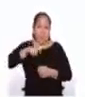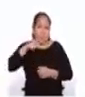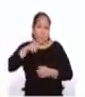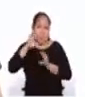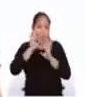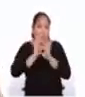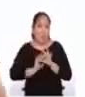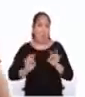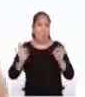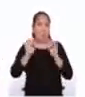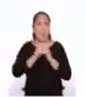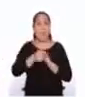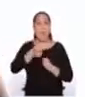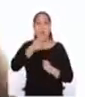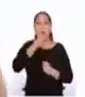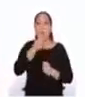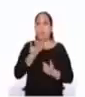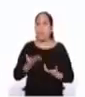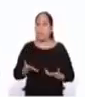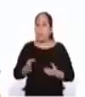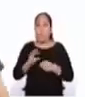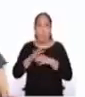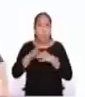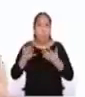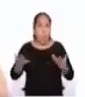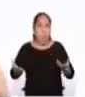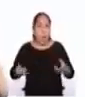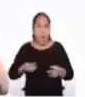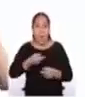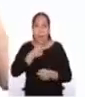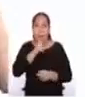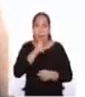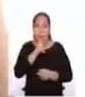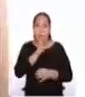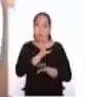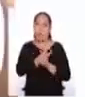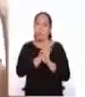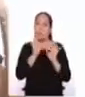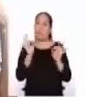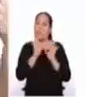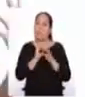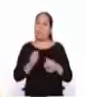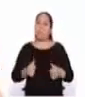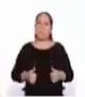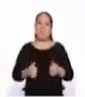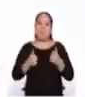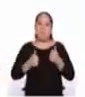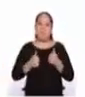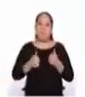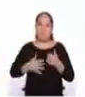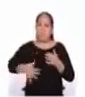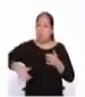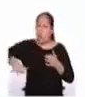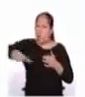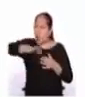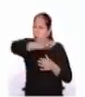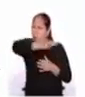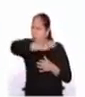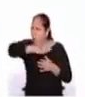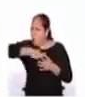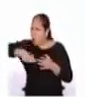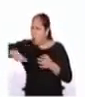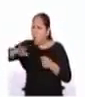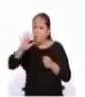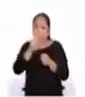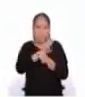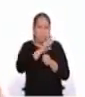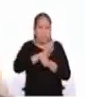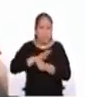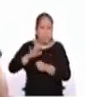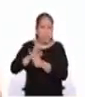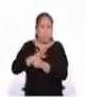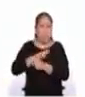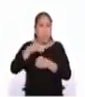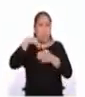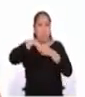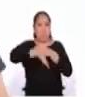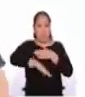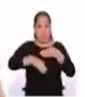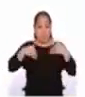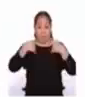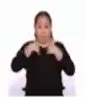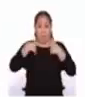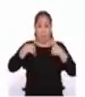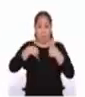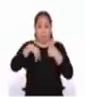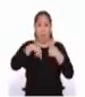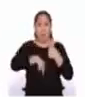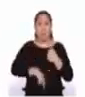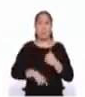que sin ella no existiría la vida. Está en todos lados, se encuentra en todos los seres vivos, desde